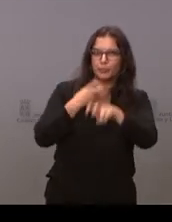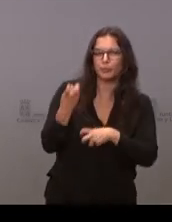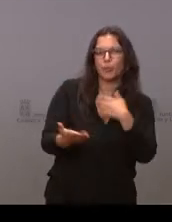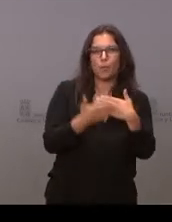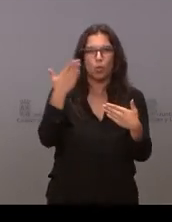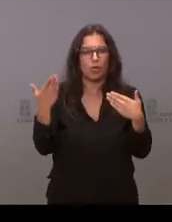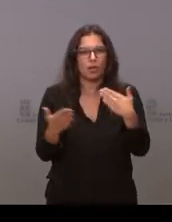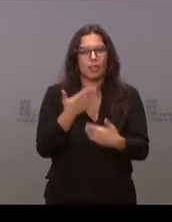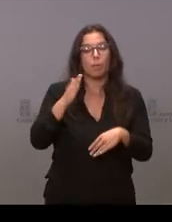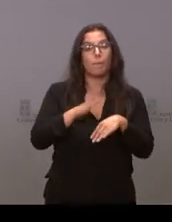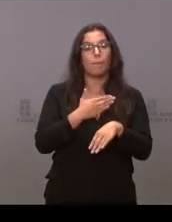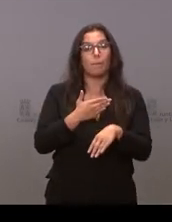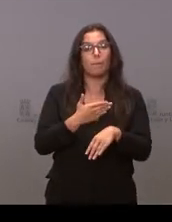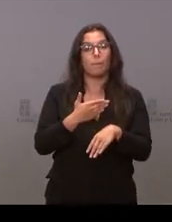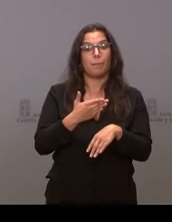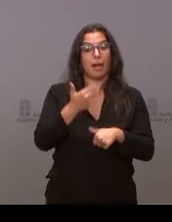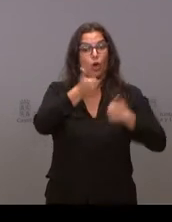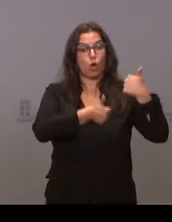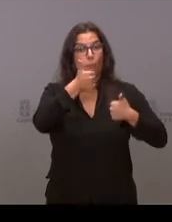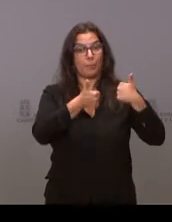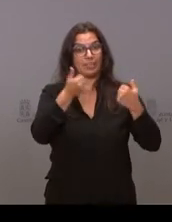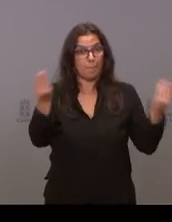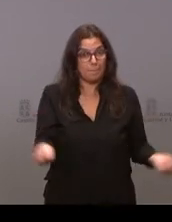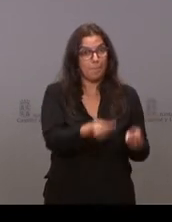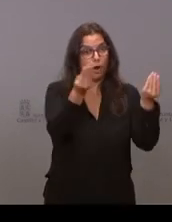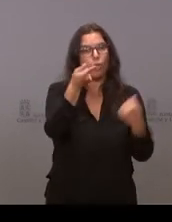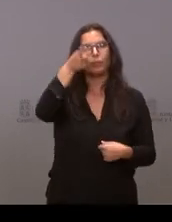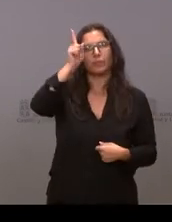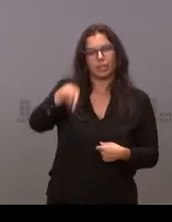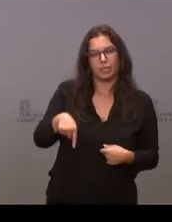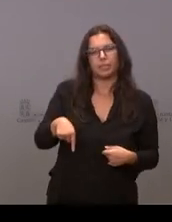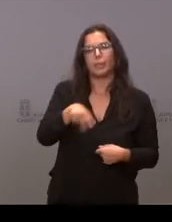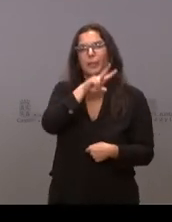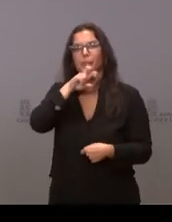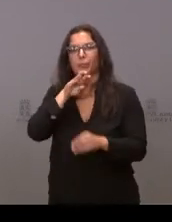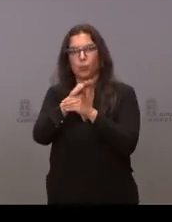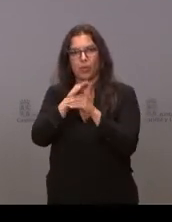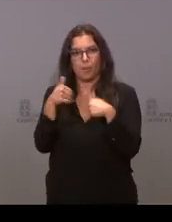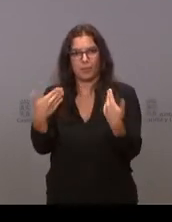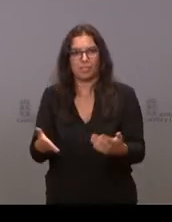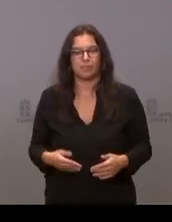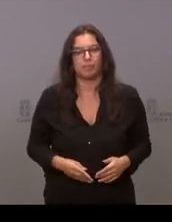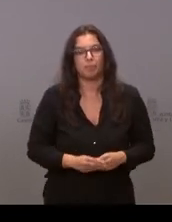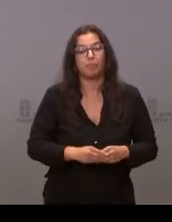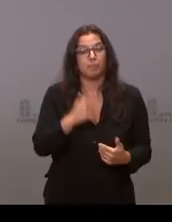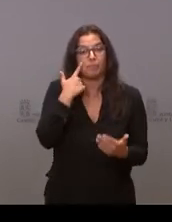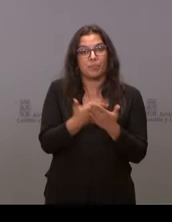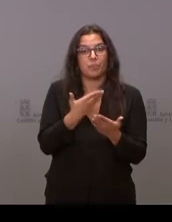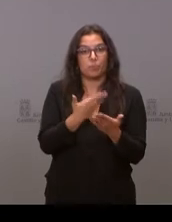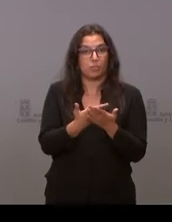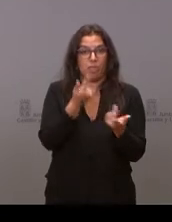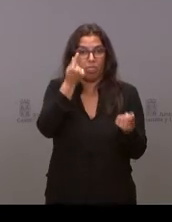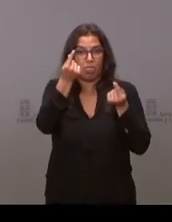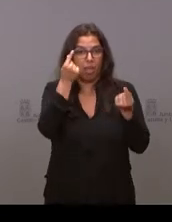ser no solo más competitivo, sino también más sostenible. Así lo demuestran los